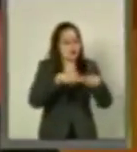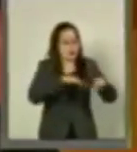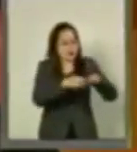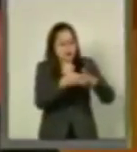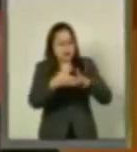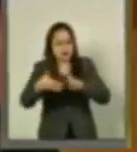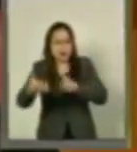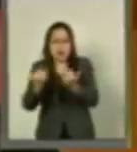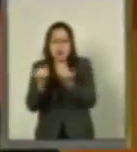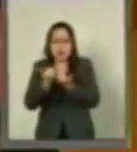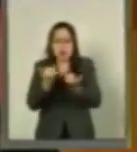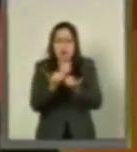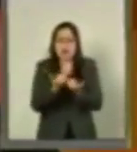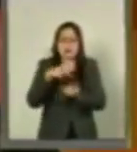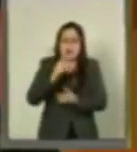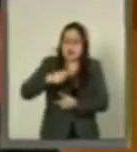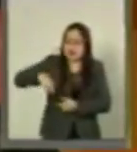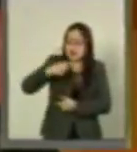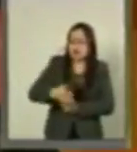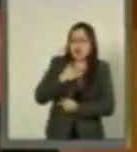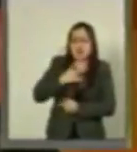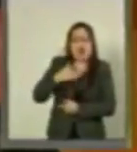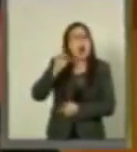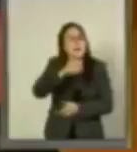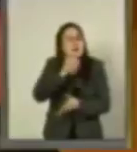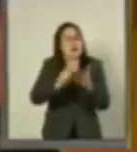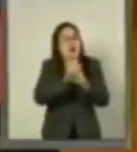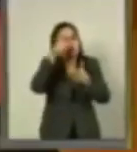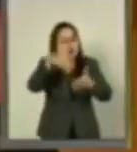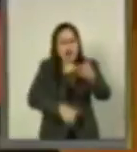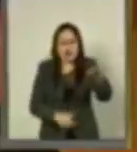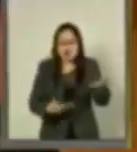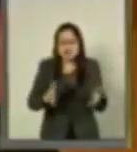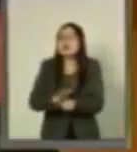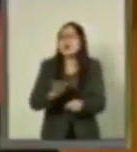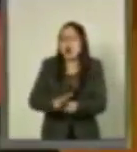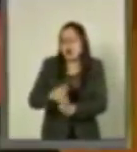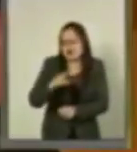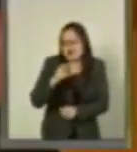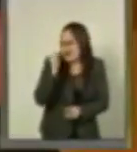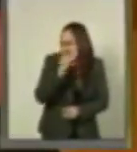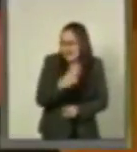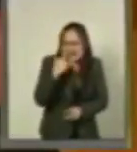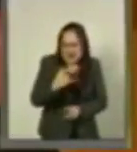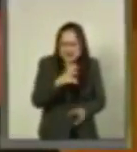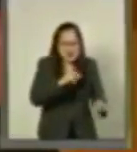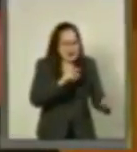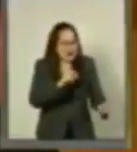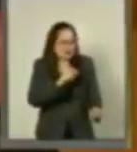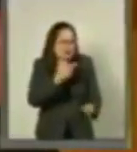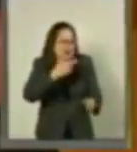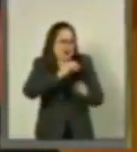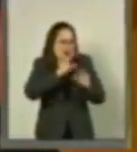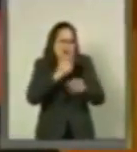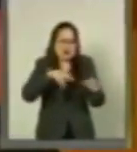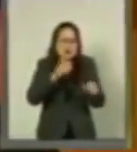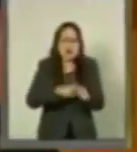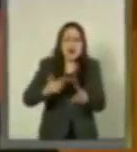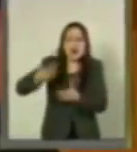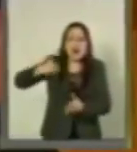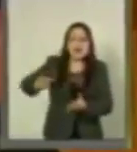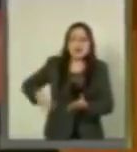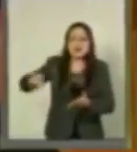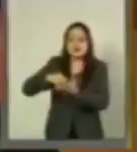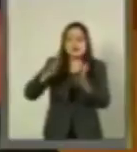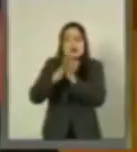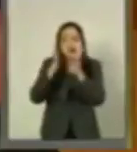y obvio, pues no nos extrañe su fracaso. Señaló usted en su intervención en esta tribuna que